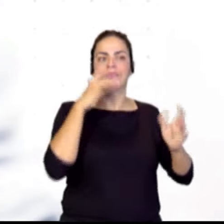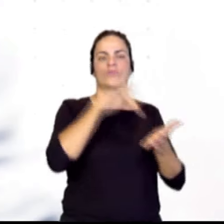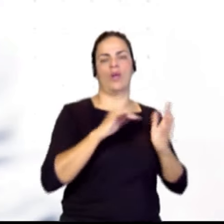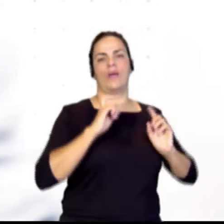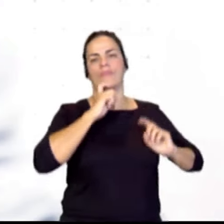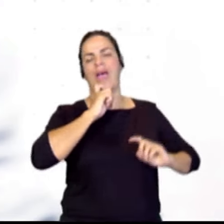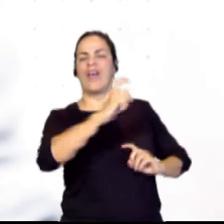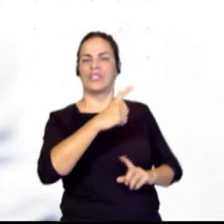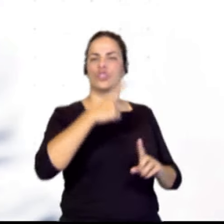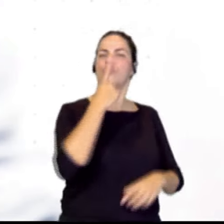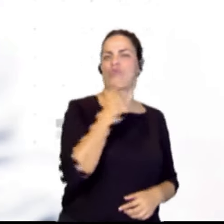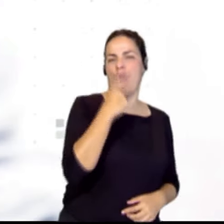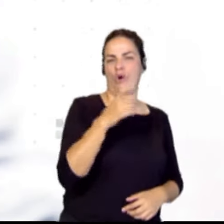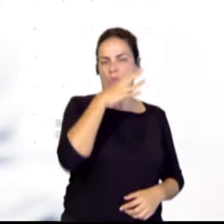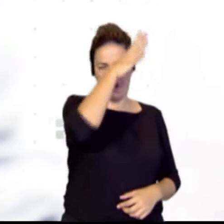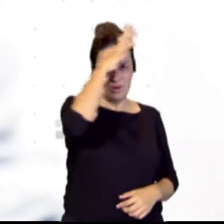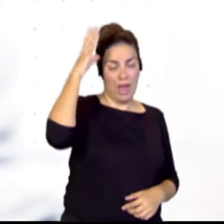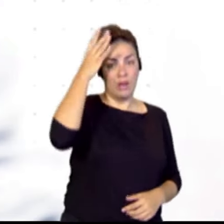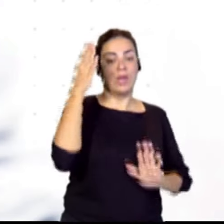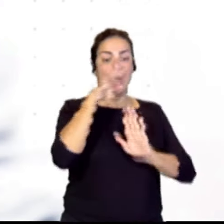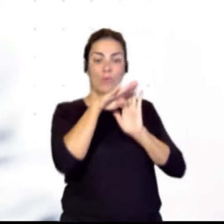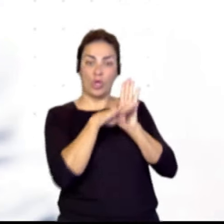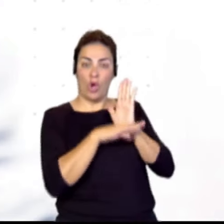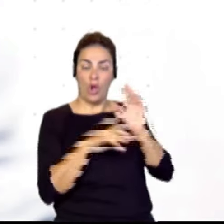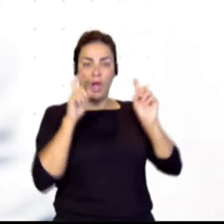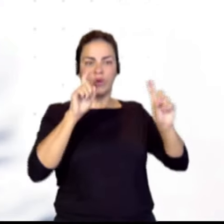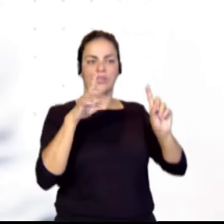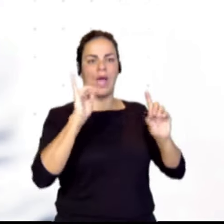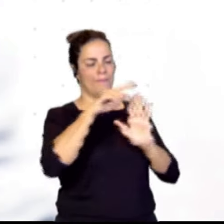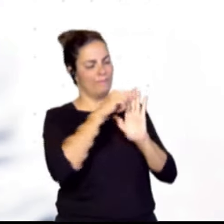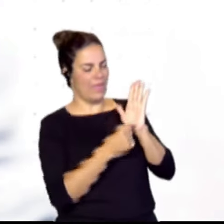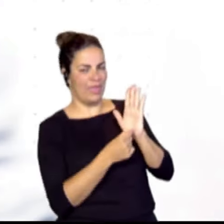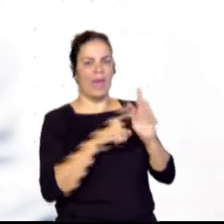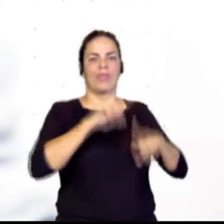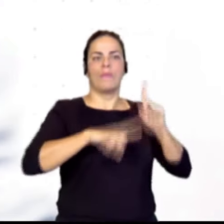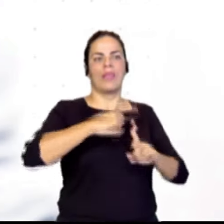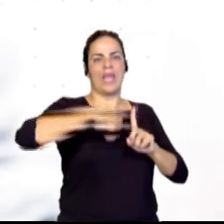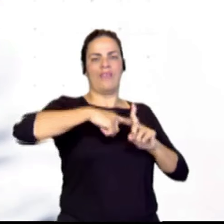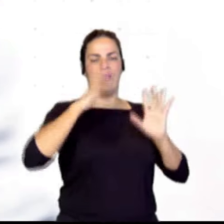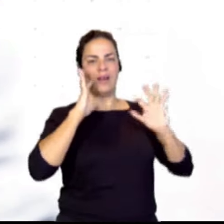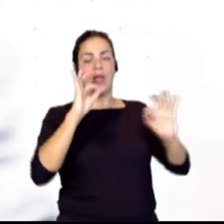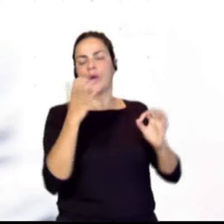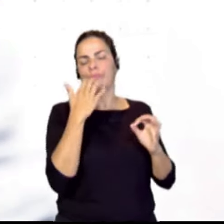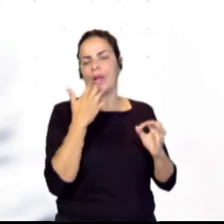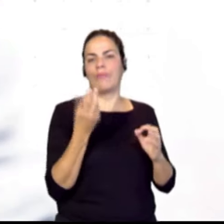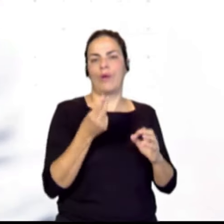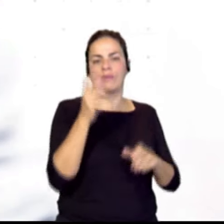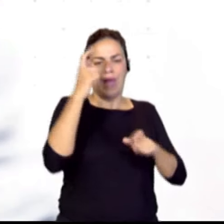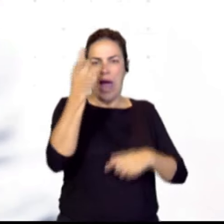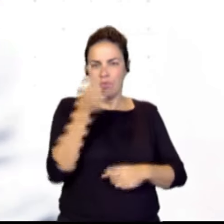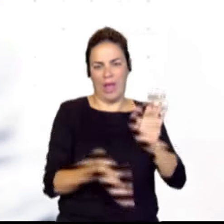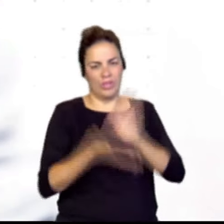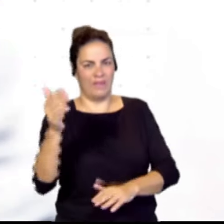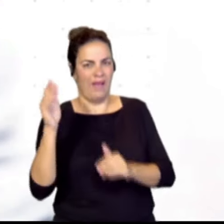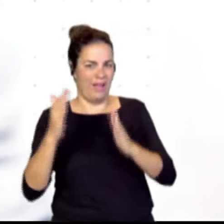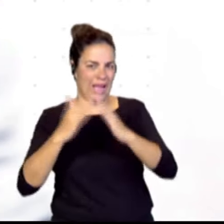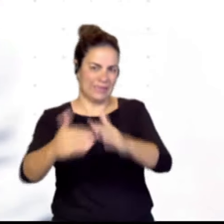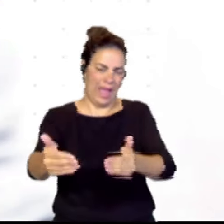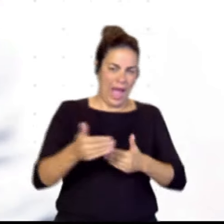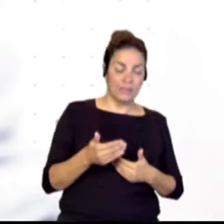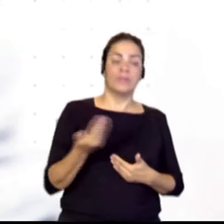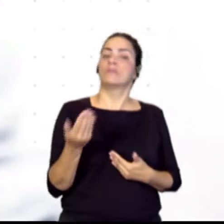calor el protocolo de Educación incluye medidas según el nivel de riesgo entre ellas adelantar la salida del alumnado la decisión la